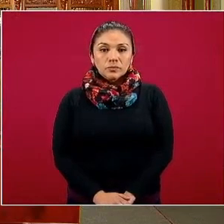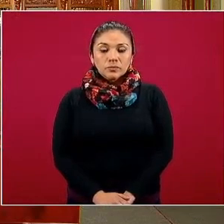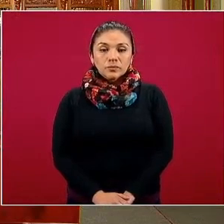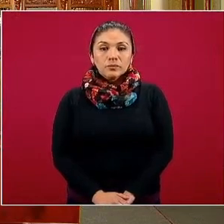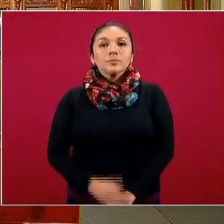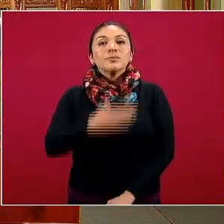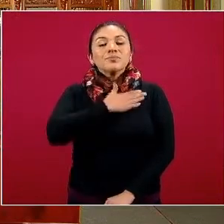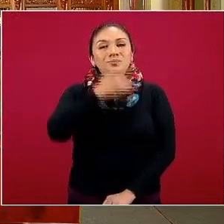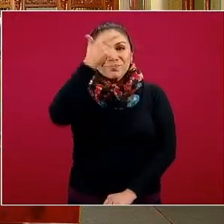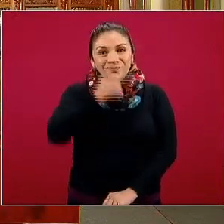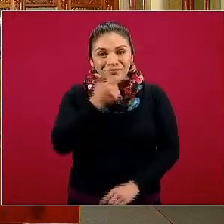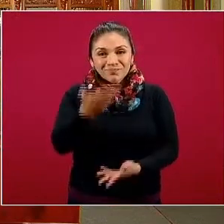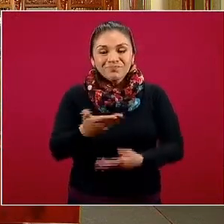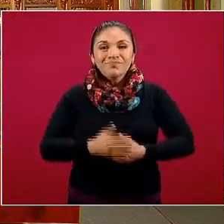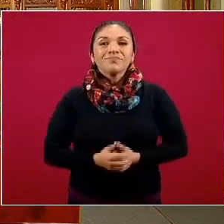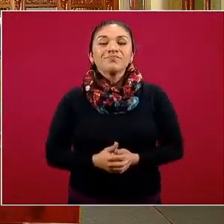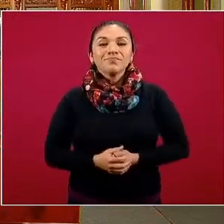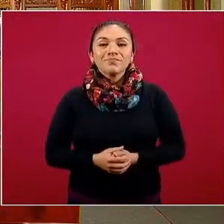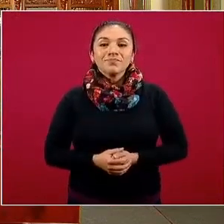Hola, muy buenas noches.